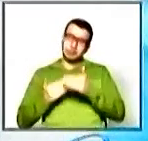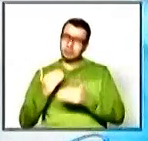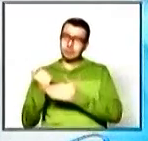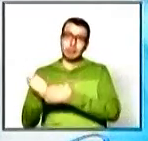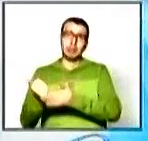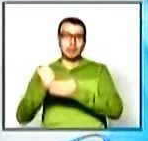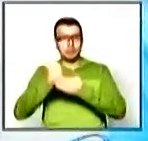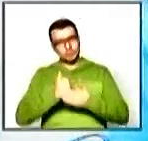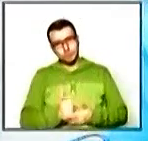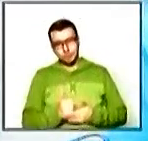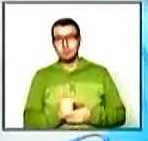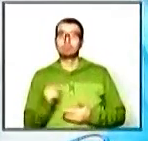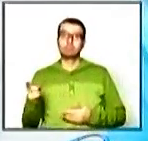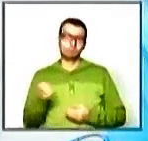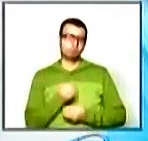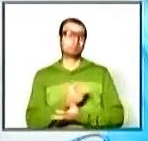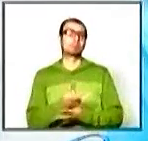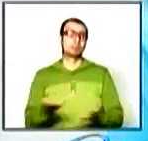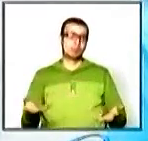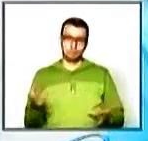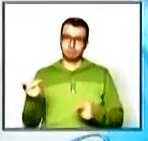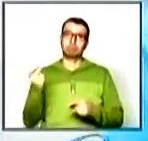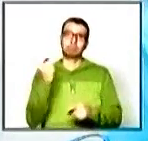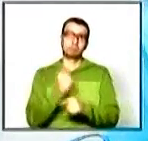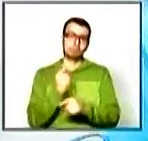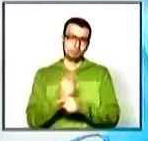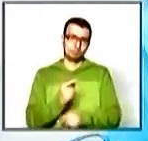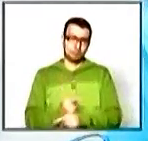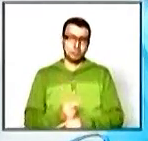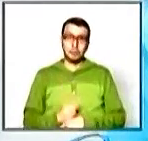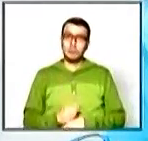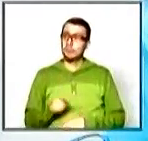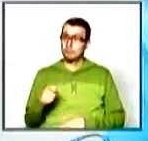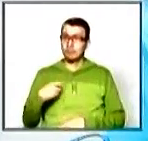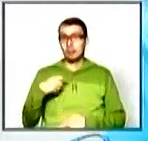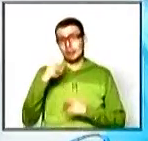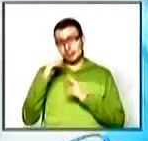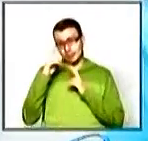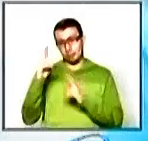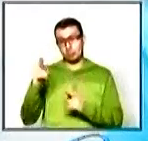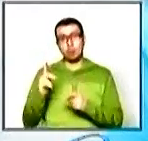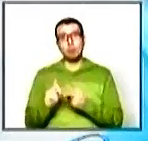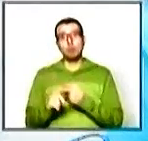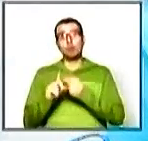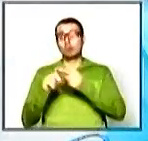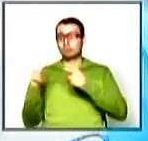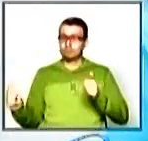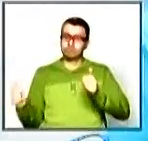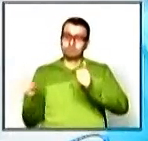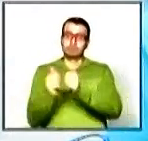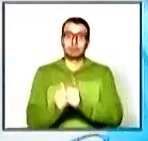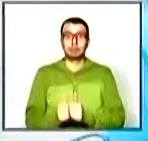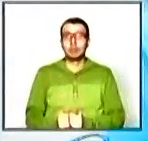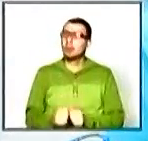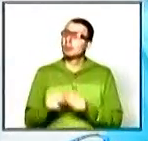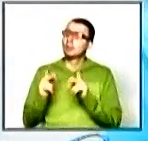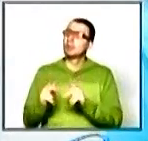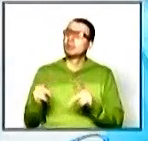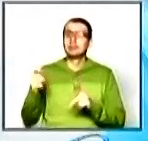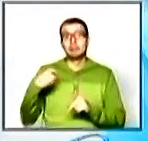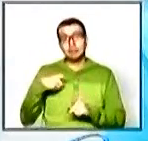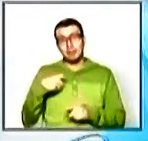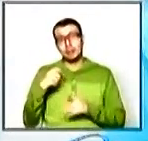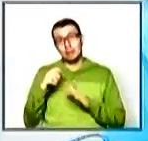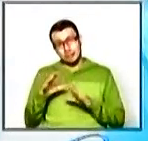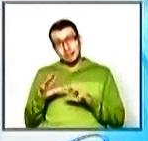toda una serie de beneficios, a tal punto en el que hemos tenido respuestas muy positivas de acompañamiento con pacientes con cáncer,